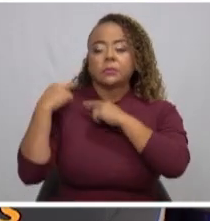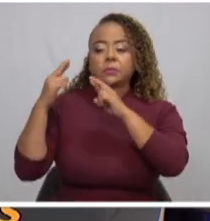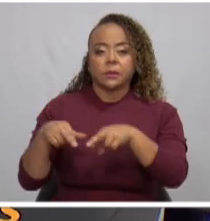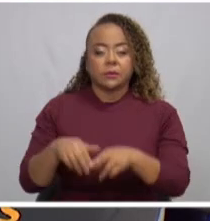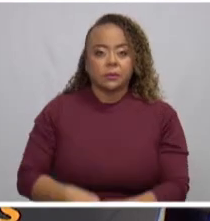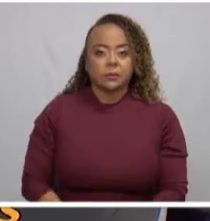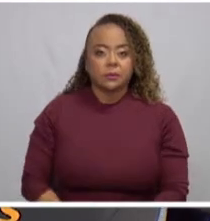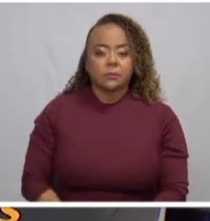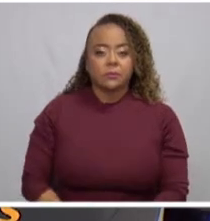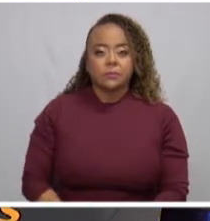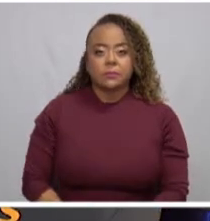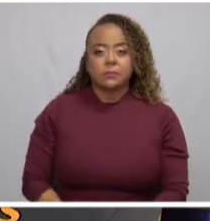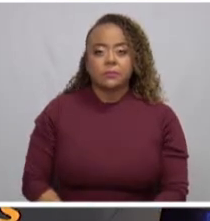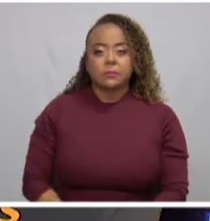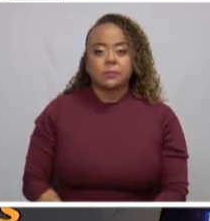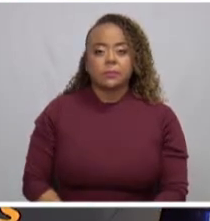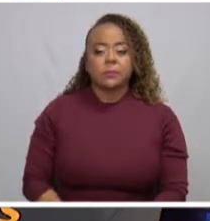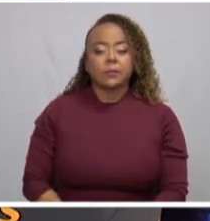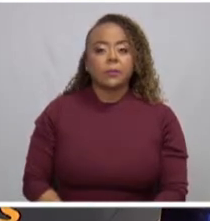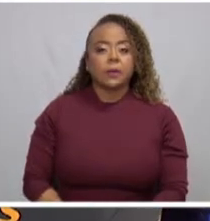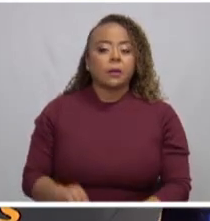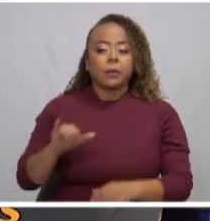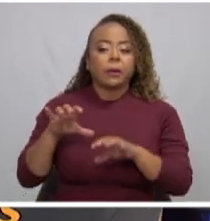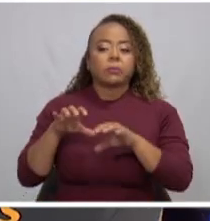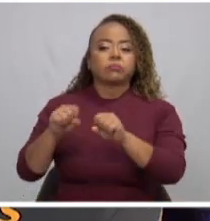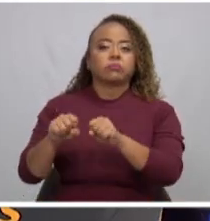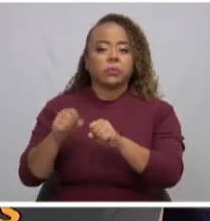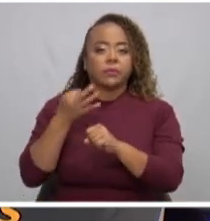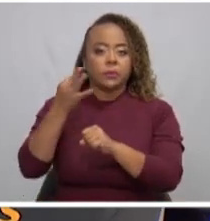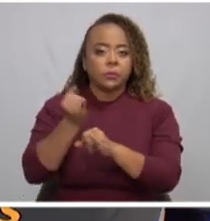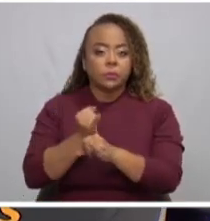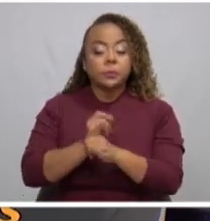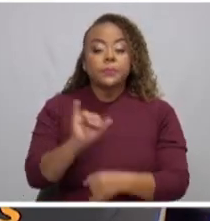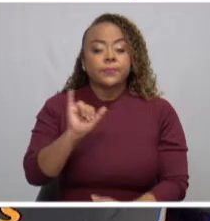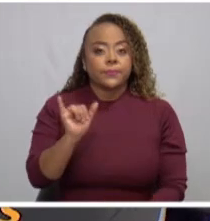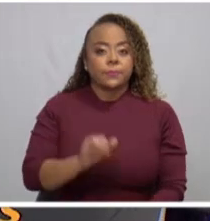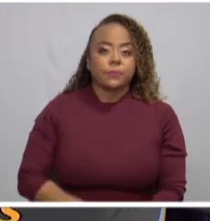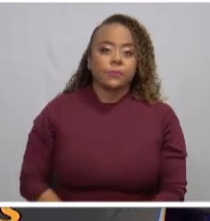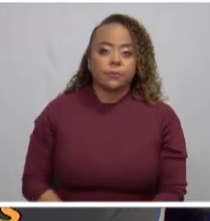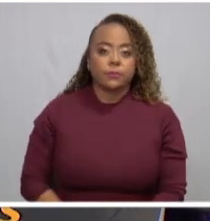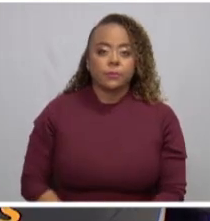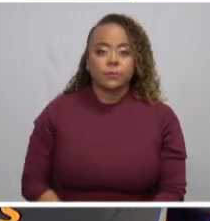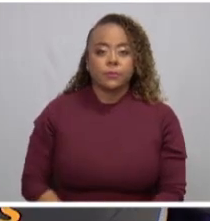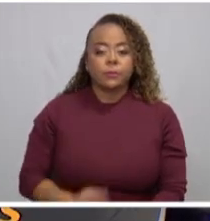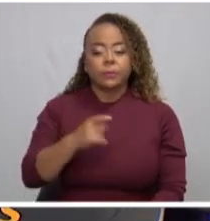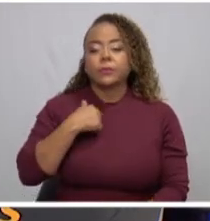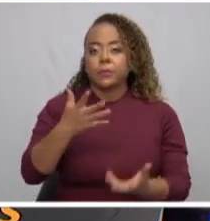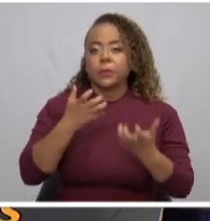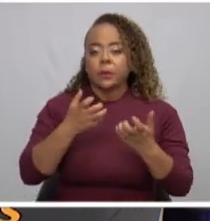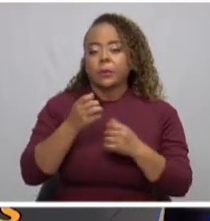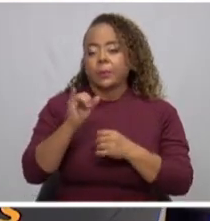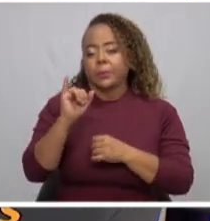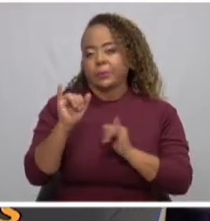responsables que hipotecar el futuro de instituciones a como también y aquí quiero jugar de abogado